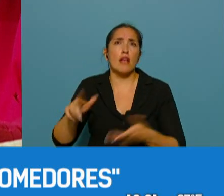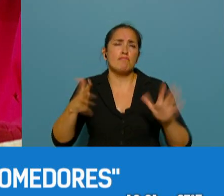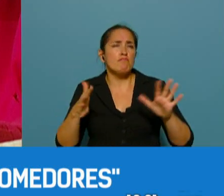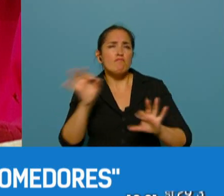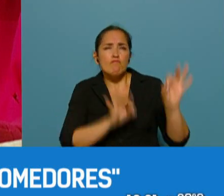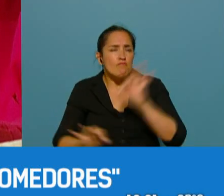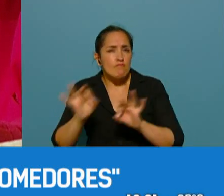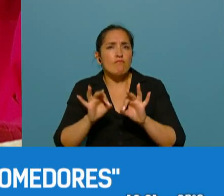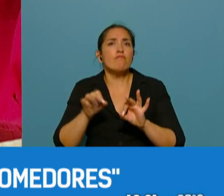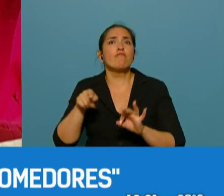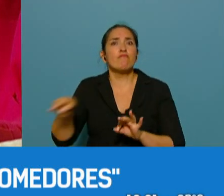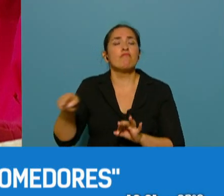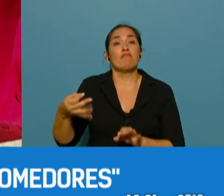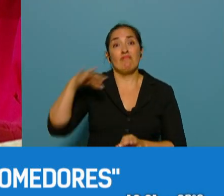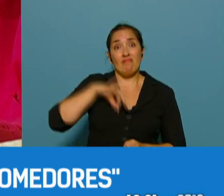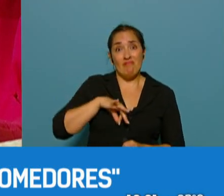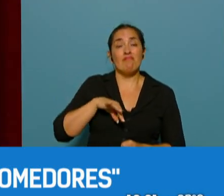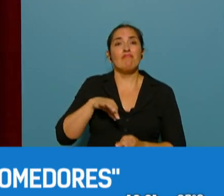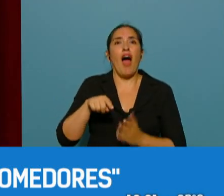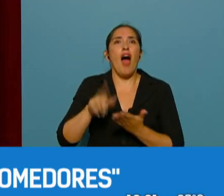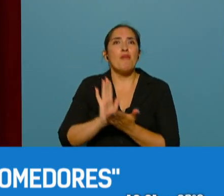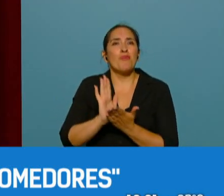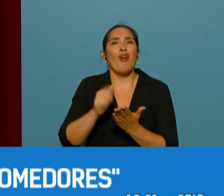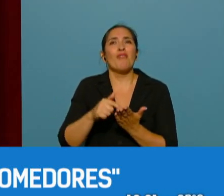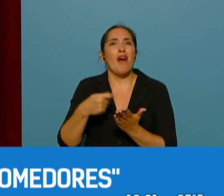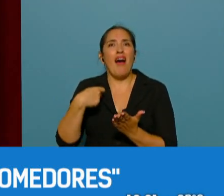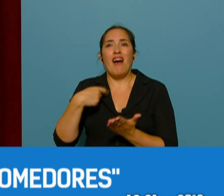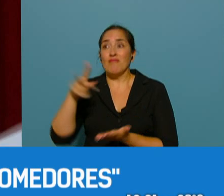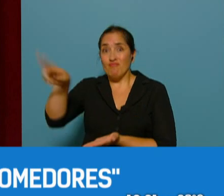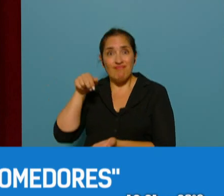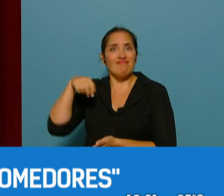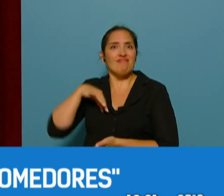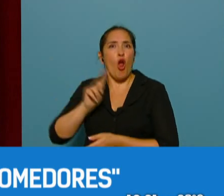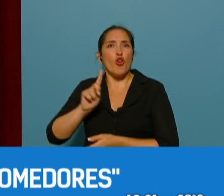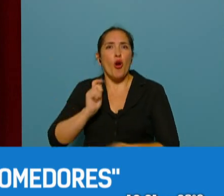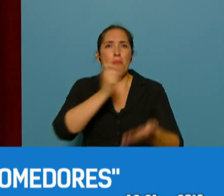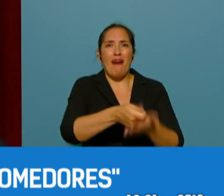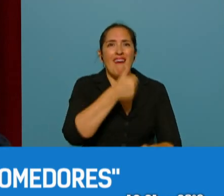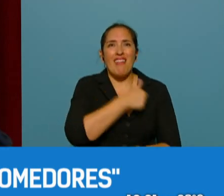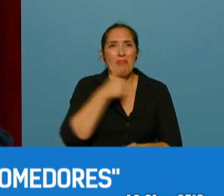promedio tuvieron en sus haberes un ahorro mensual de 3.500 pesos por cápita.